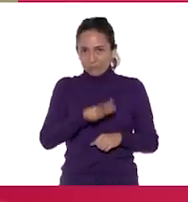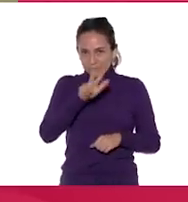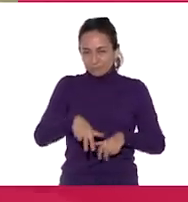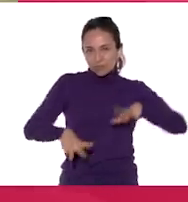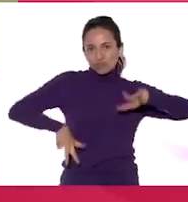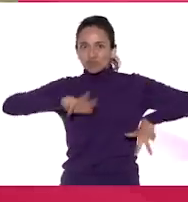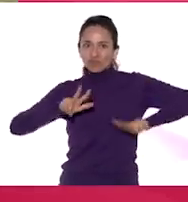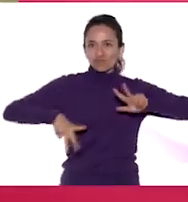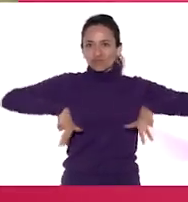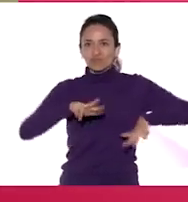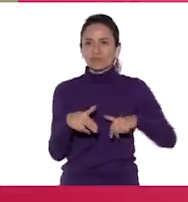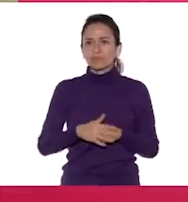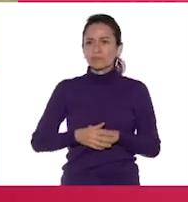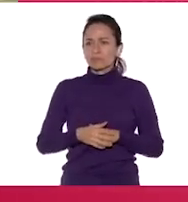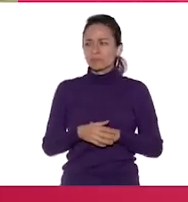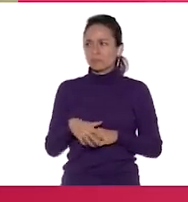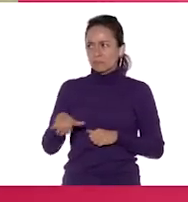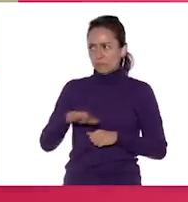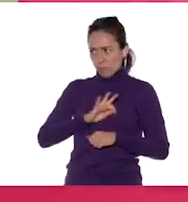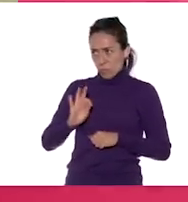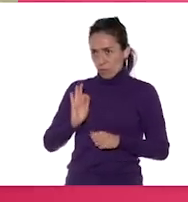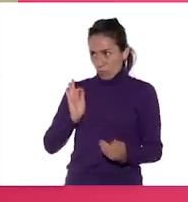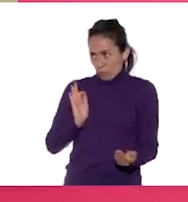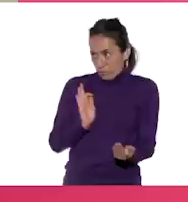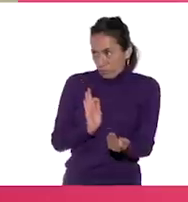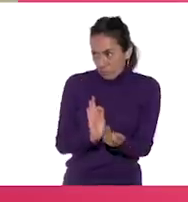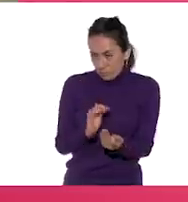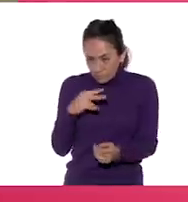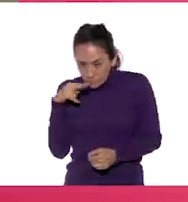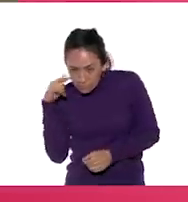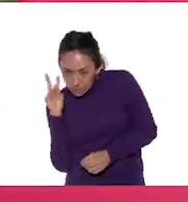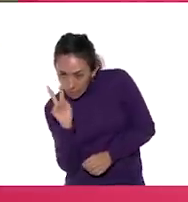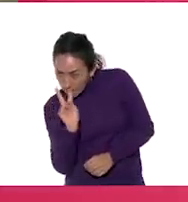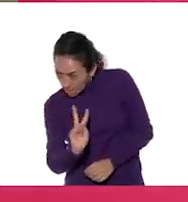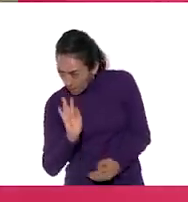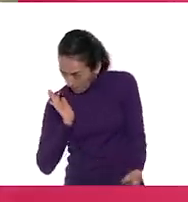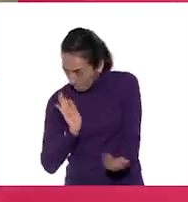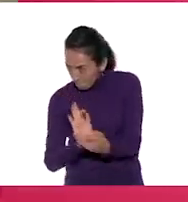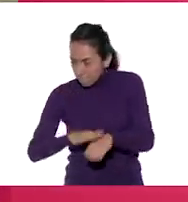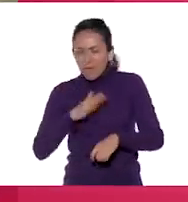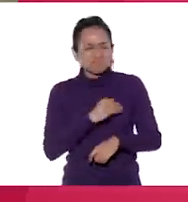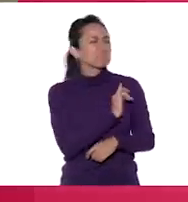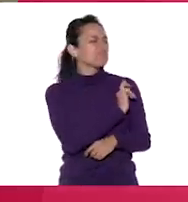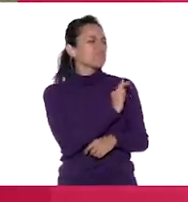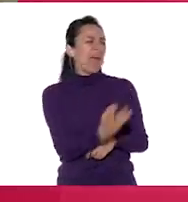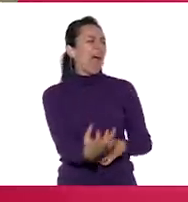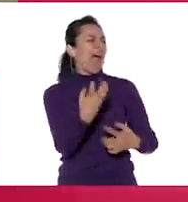cerca? Creo que sí, no creo que se mueva. Vamos a ver. Y ahí nos vio.